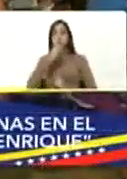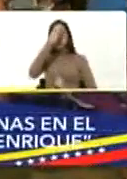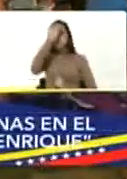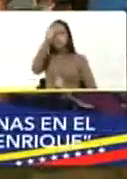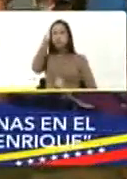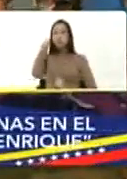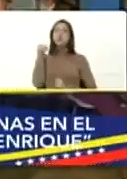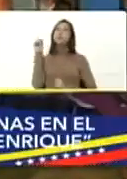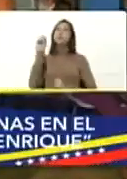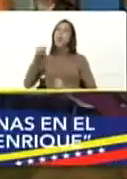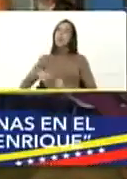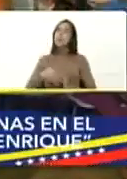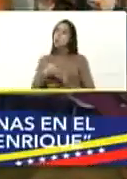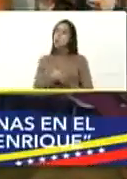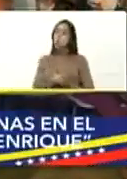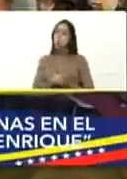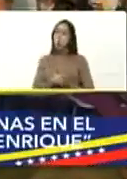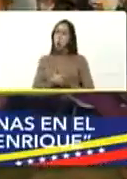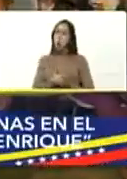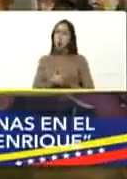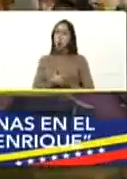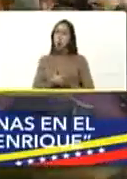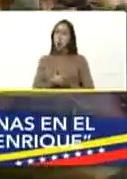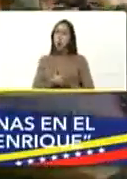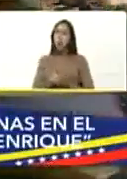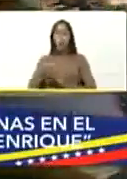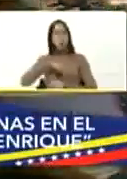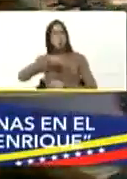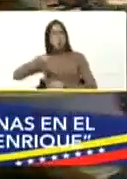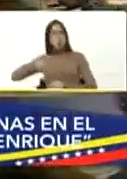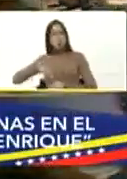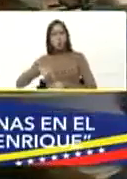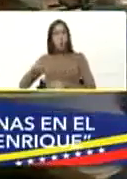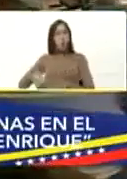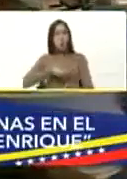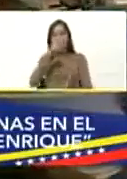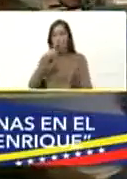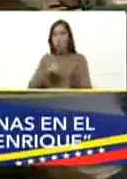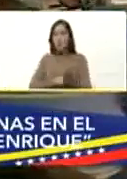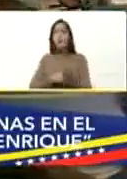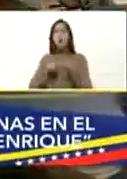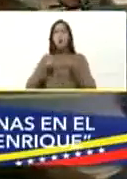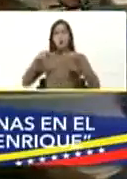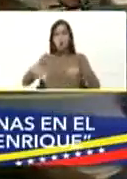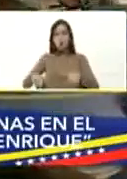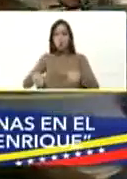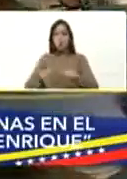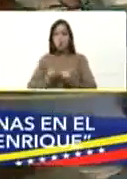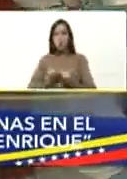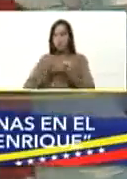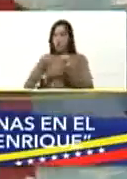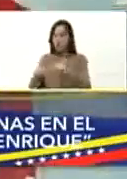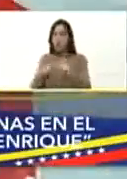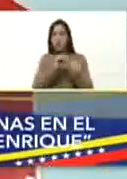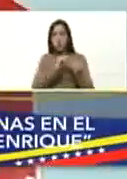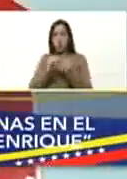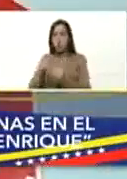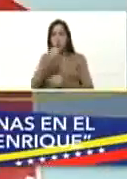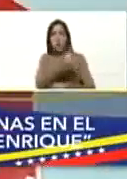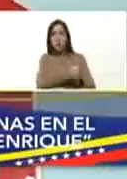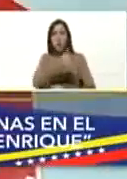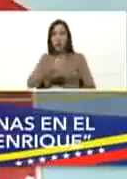vamos también al rumbo del eje donde estamos, también al 100% titularidad. Y así nos vamos a ir en cada comunidad,